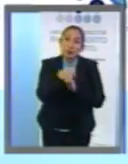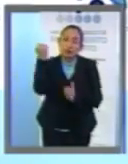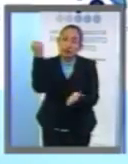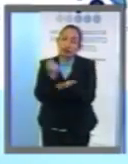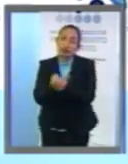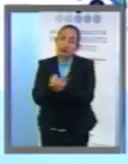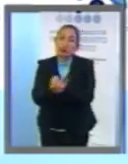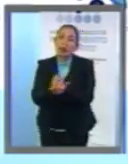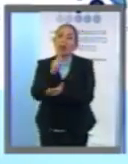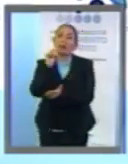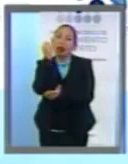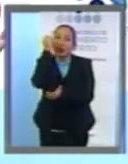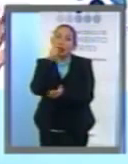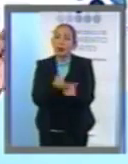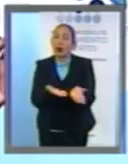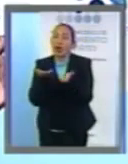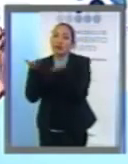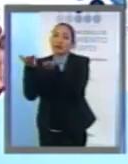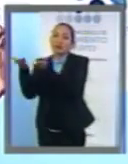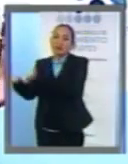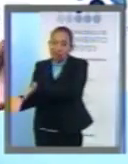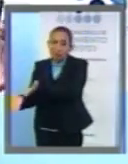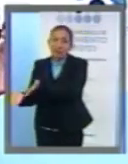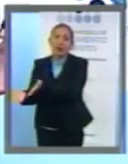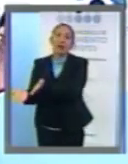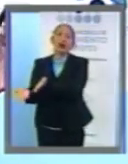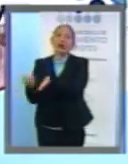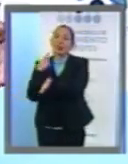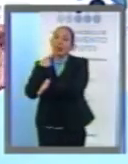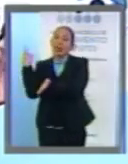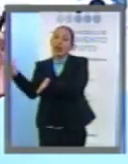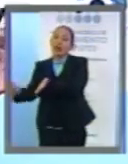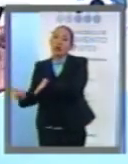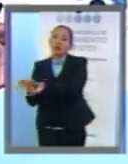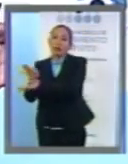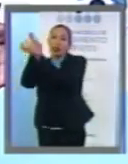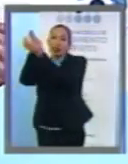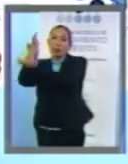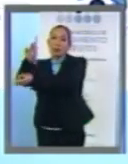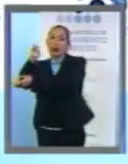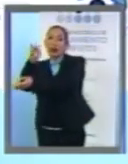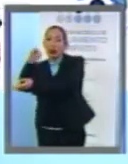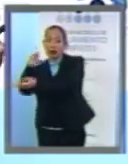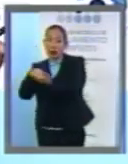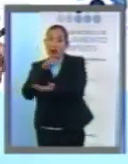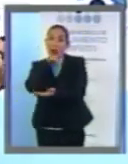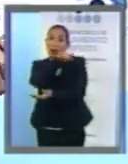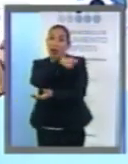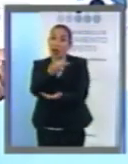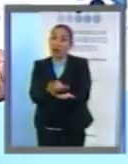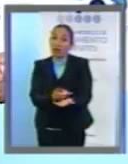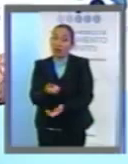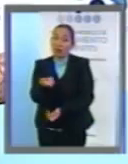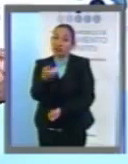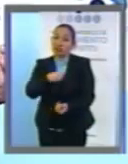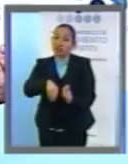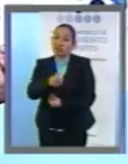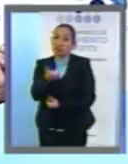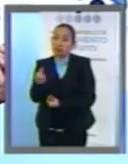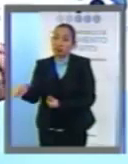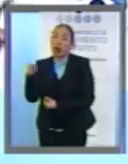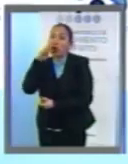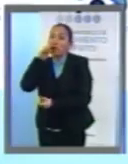dictámenes técnicos para presentar tanto las denuncias de hechos ante la PGR como lo que corresponde a procedimientos